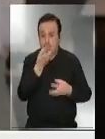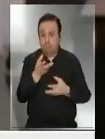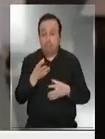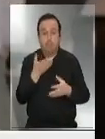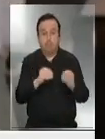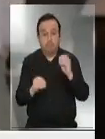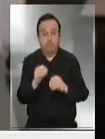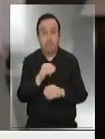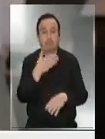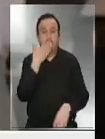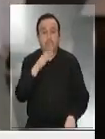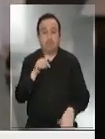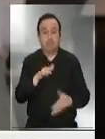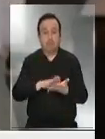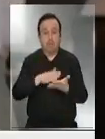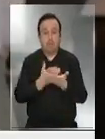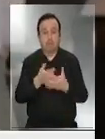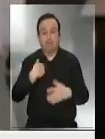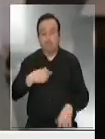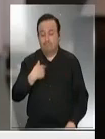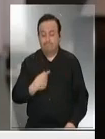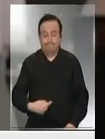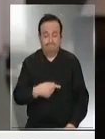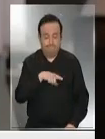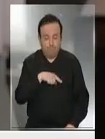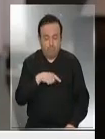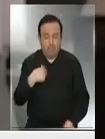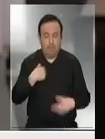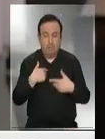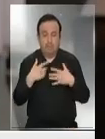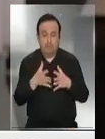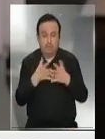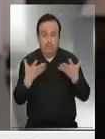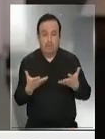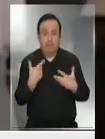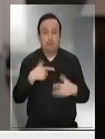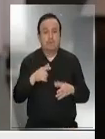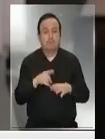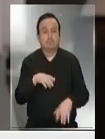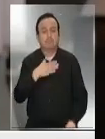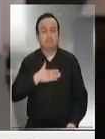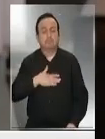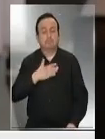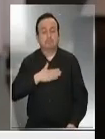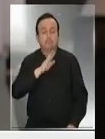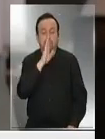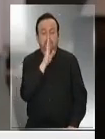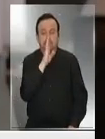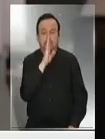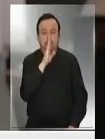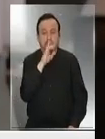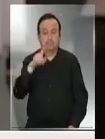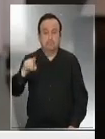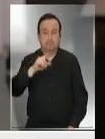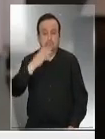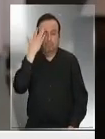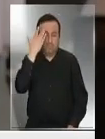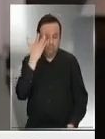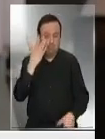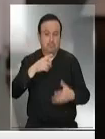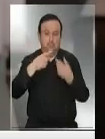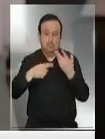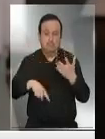para mejorar la salud. Hizo además un mea culpa advirtiendo que los médicos han sido cómplices pasivos de las deficiencias en